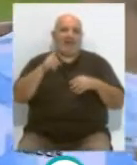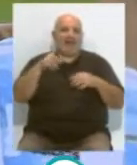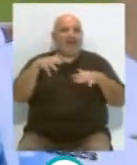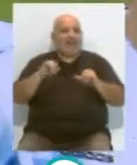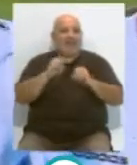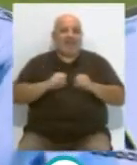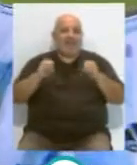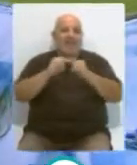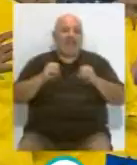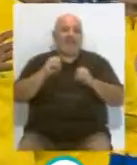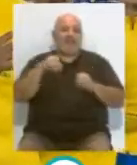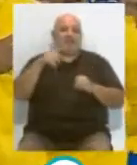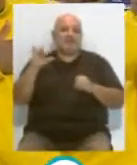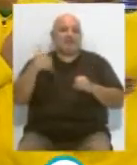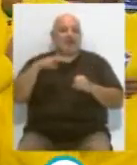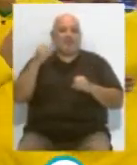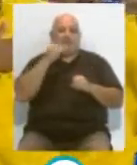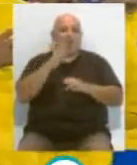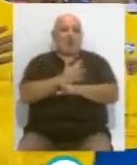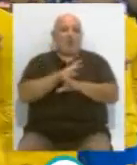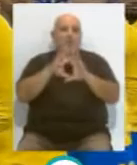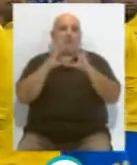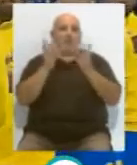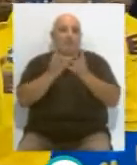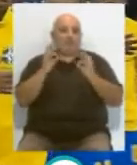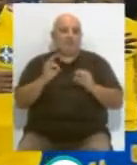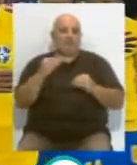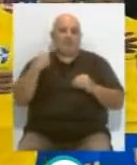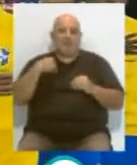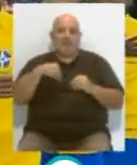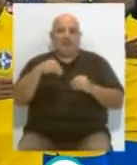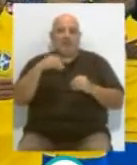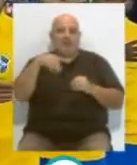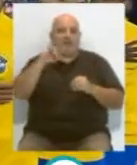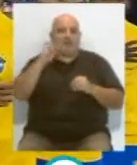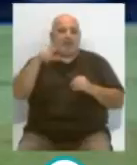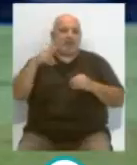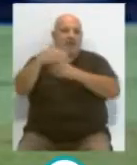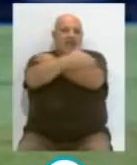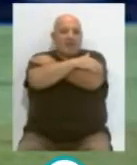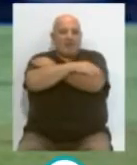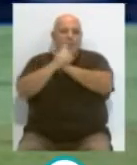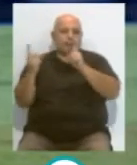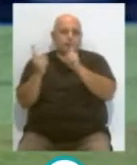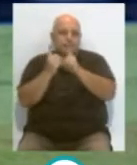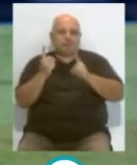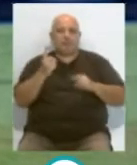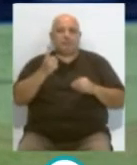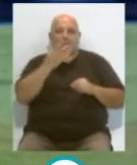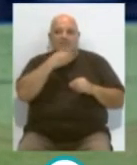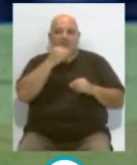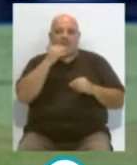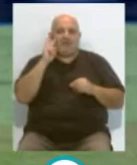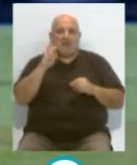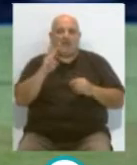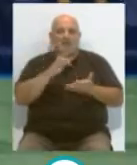a Lionel Andrés Messi como el mejor jugador del mundo. El propio Neymar se fundió un abrazo. Una cosa muy bonita